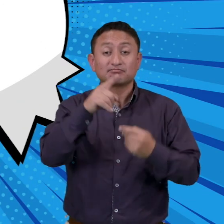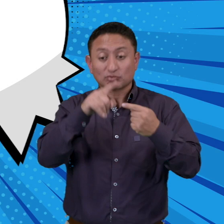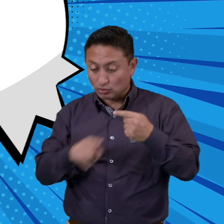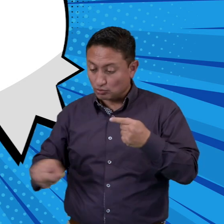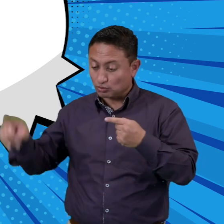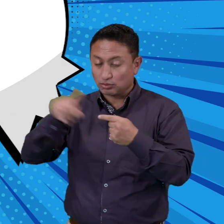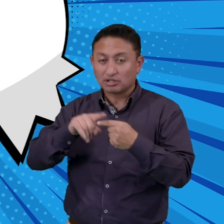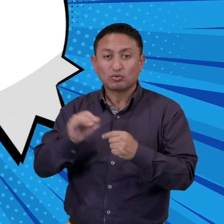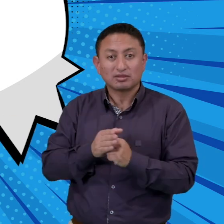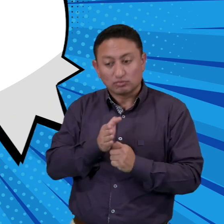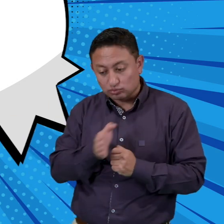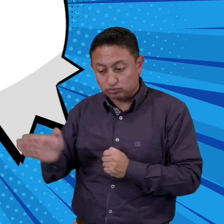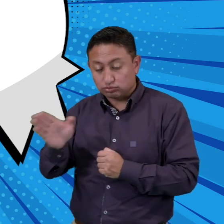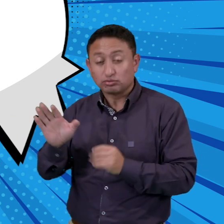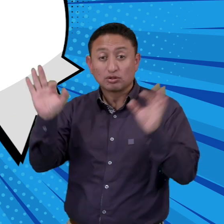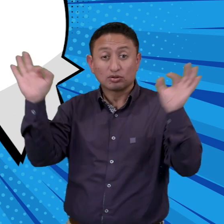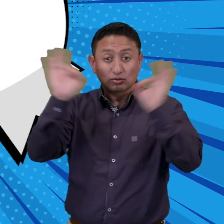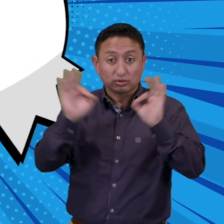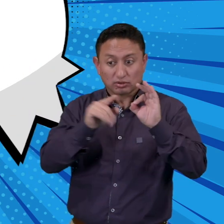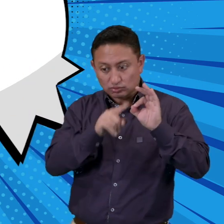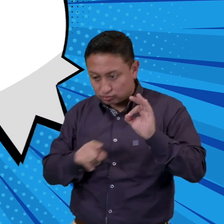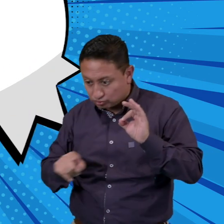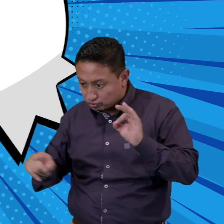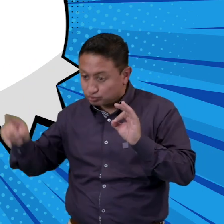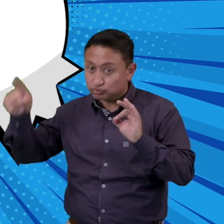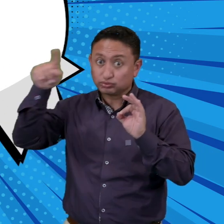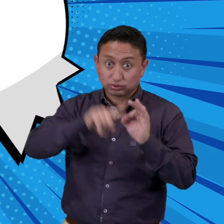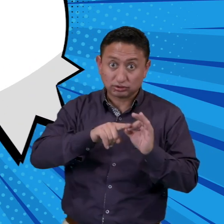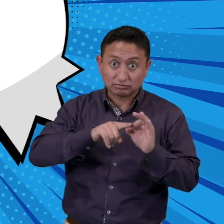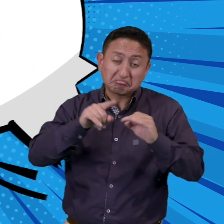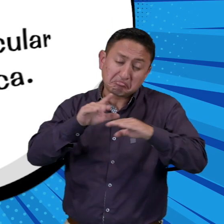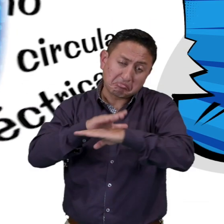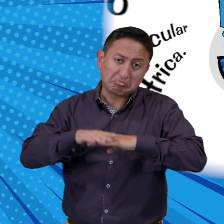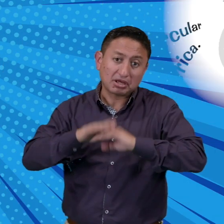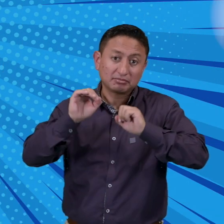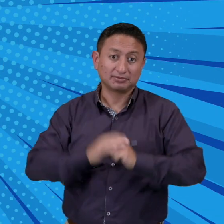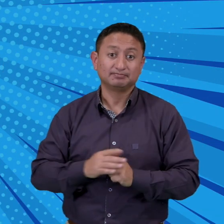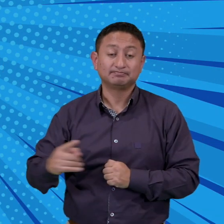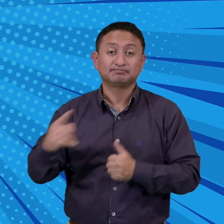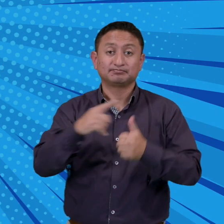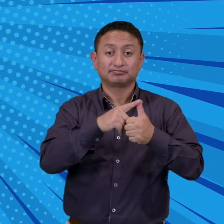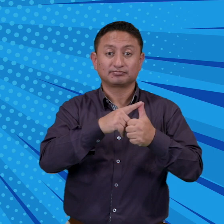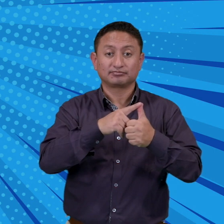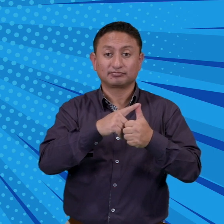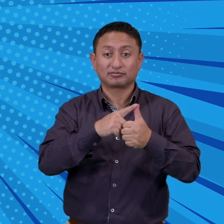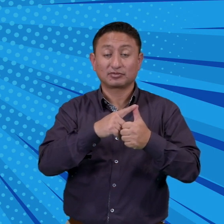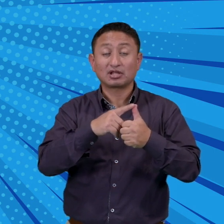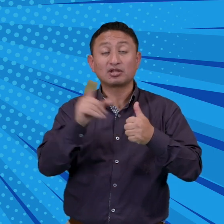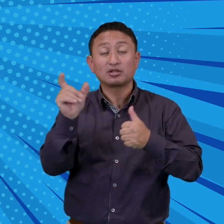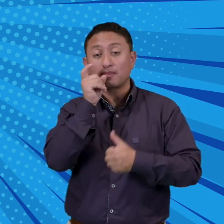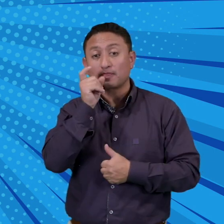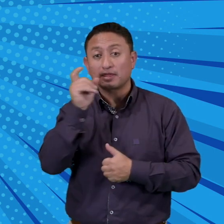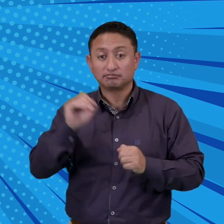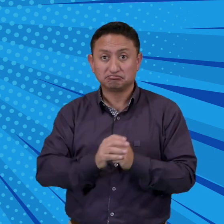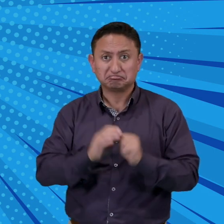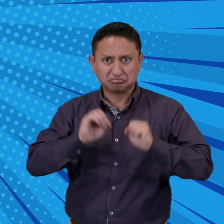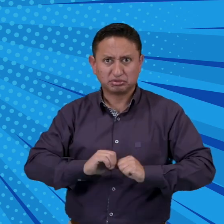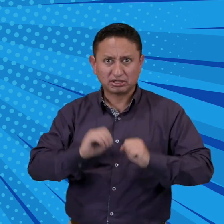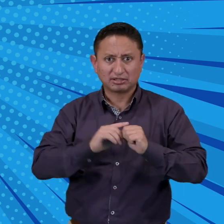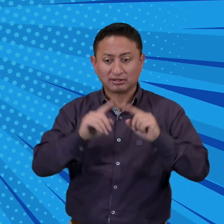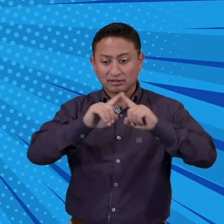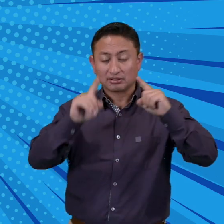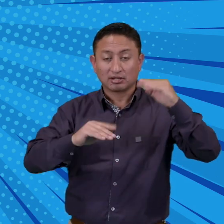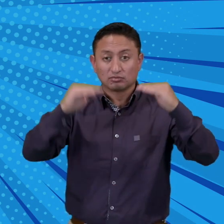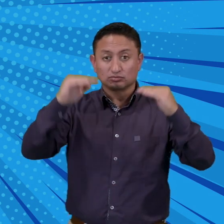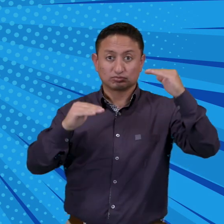es un camino por el que puede circular la corriente eléctrica. De forma básica se compone de un generador de corriente capaz de crear una